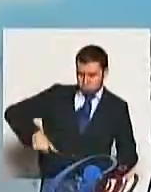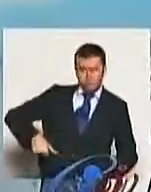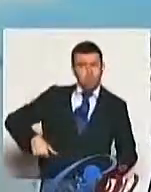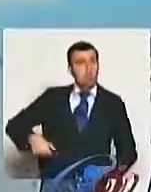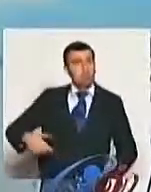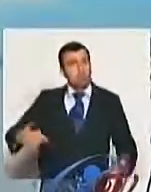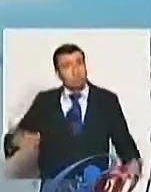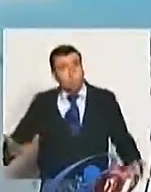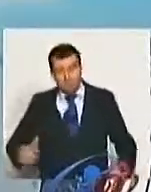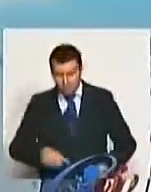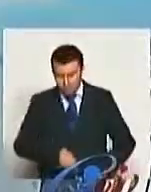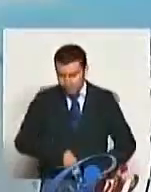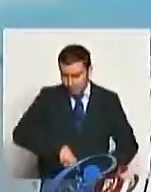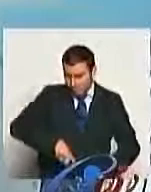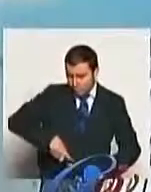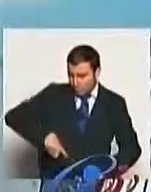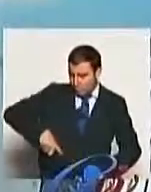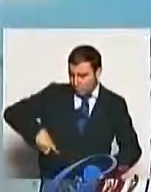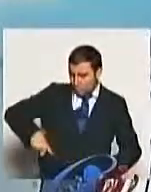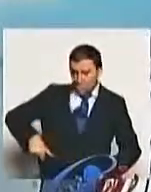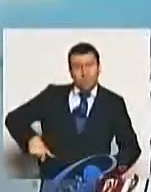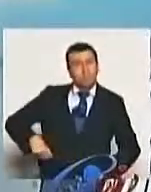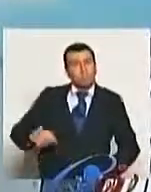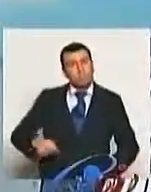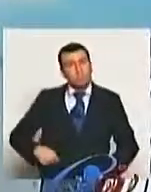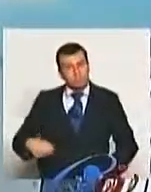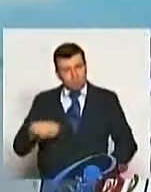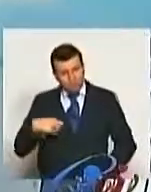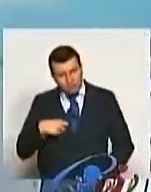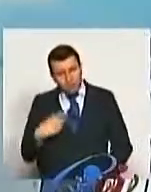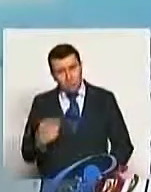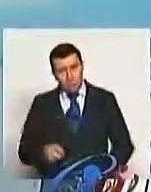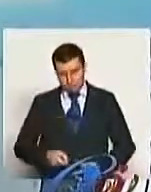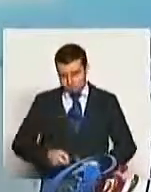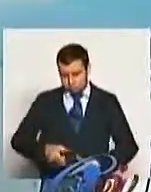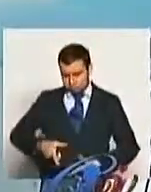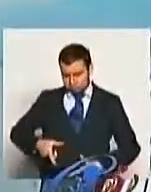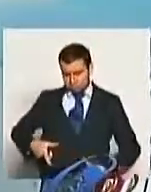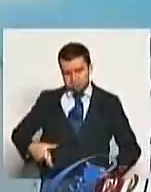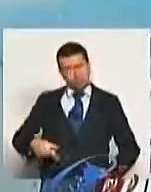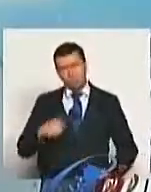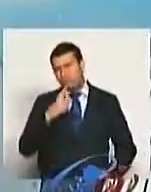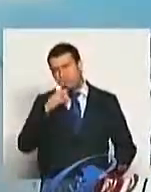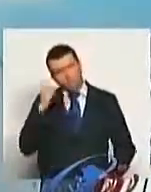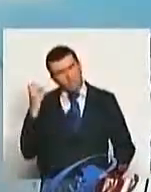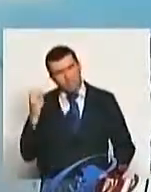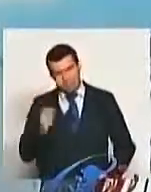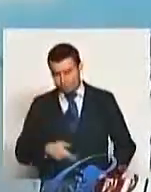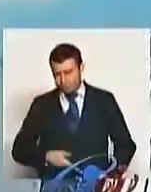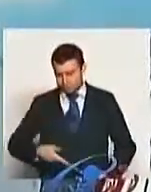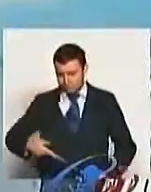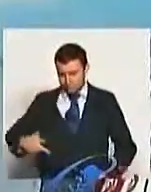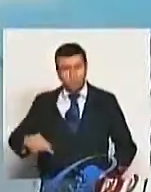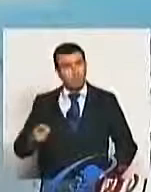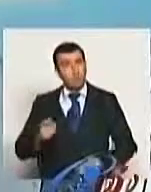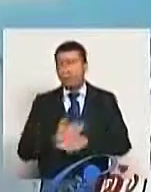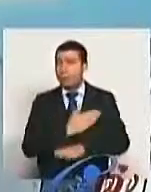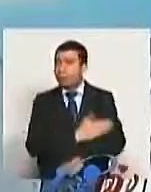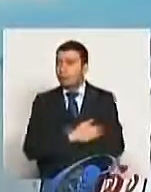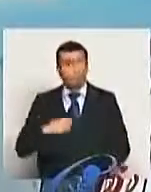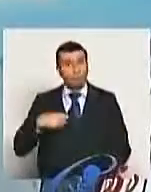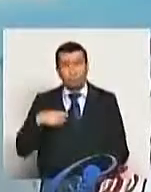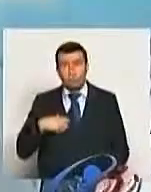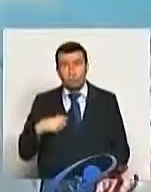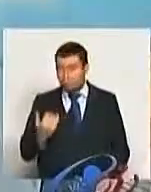su abdomen, dejando una lesión totalmente antiestética cuando no tenía ninguna cicatriz.